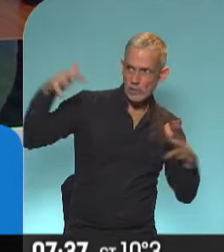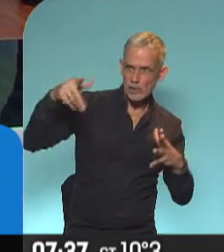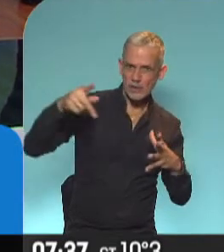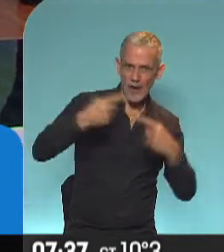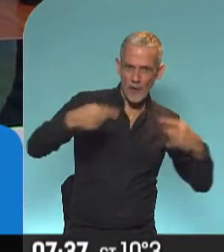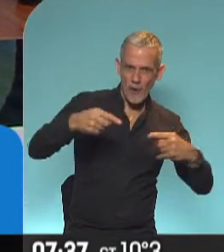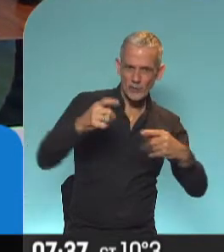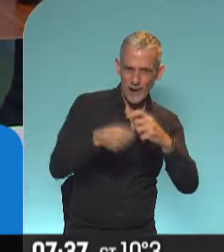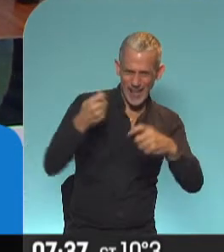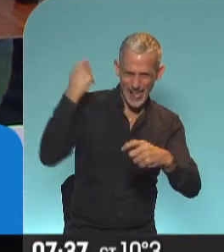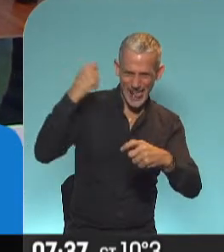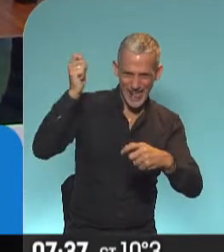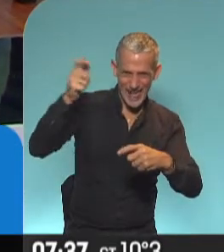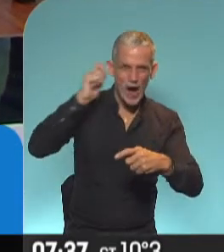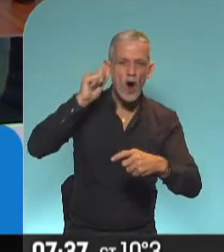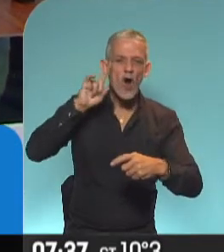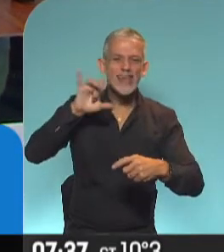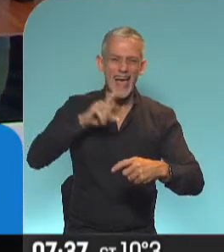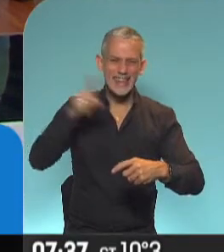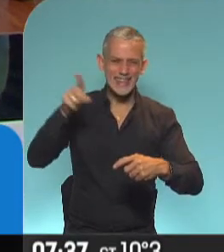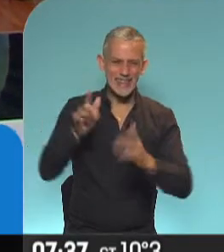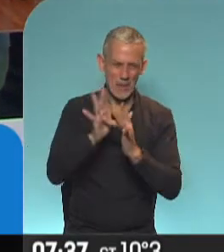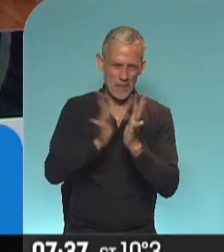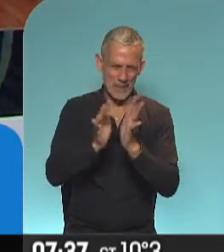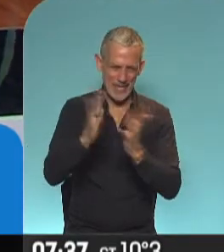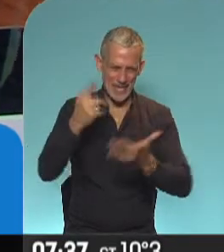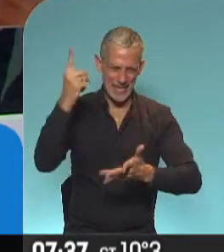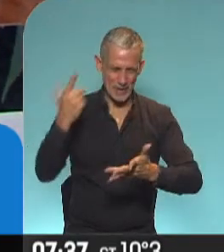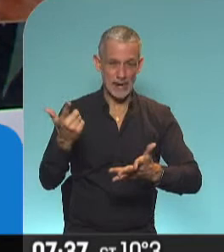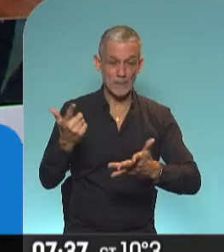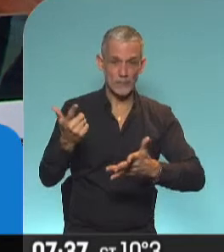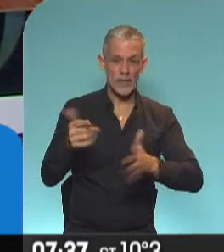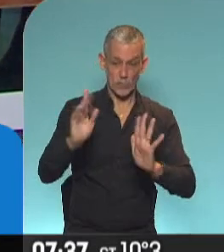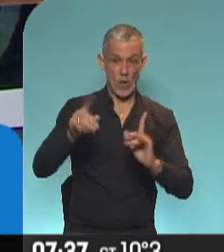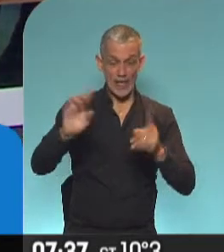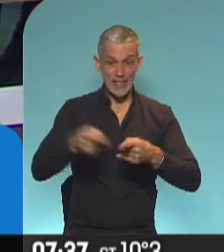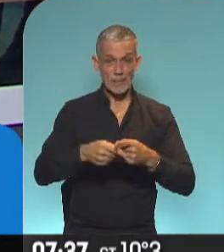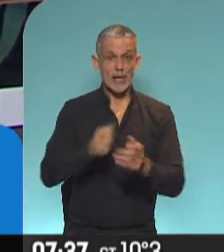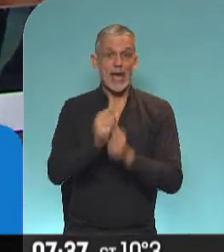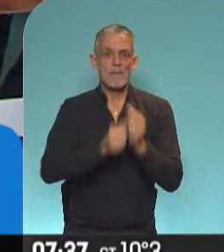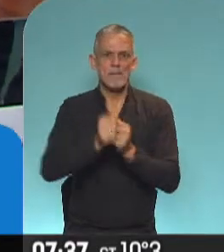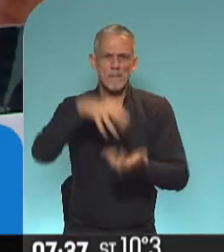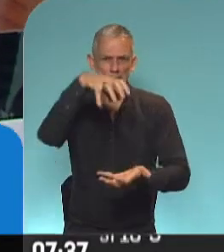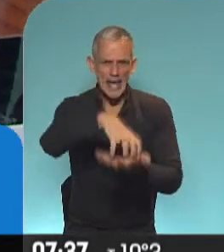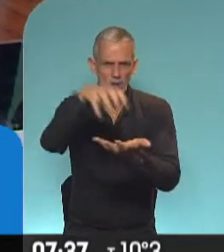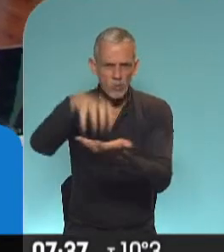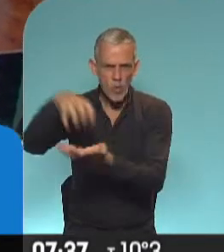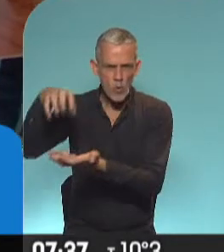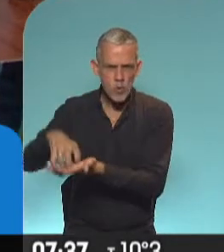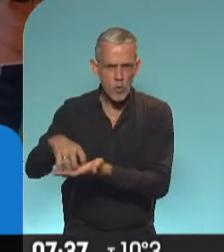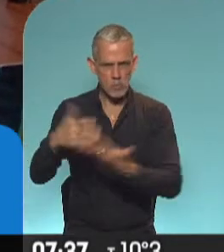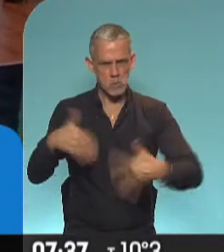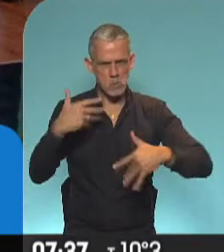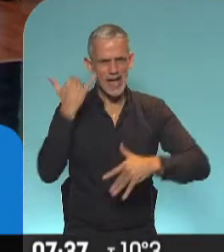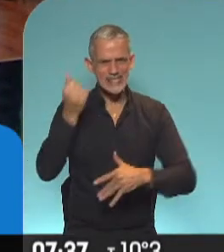tiene al alcance a Goliat, ni más ni menos. Y esto puede ser llevado también al ejemplo de grandes empresas que ya están muy establecidas, que